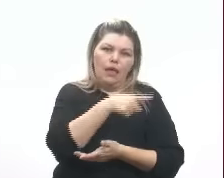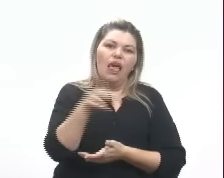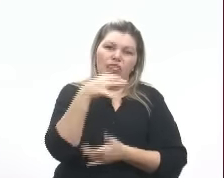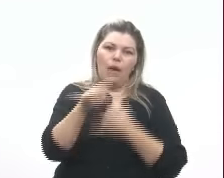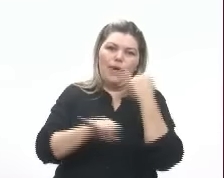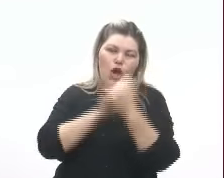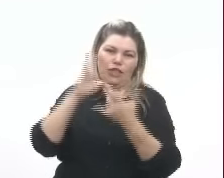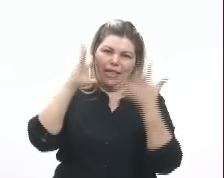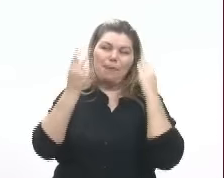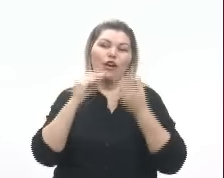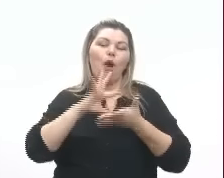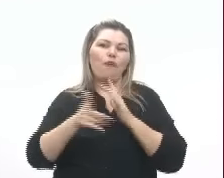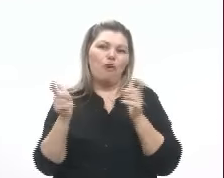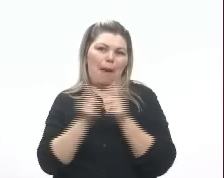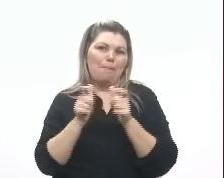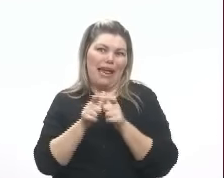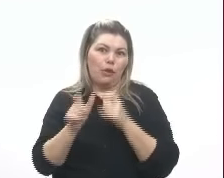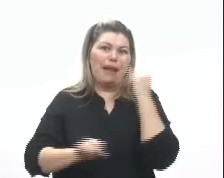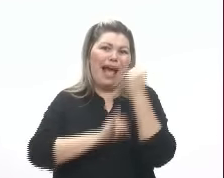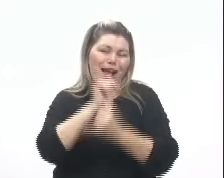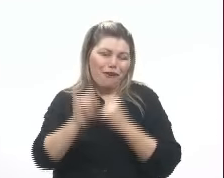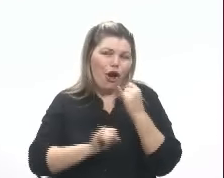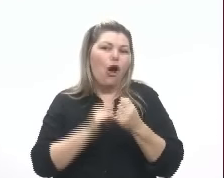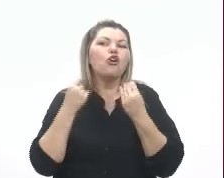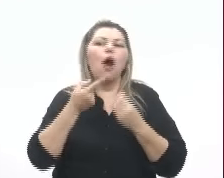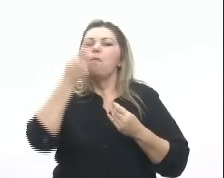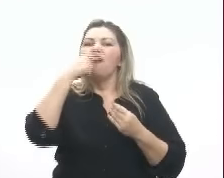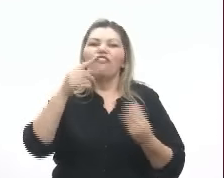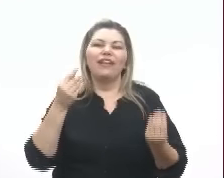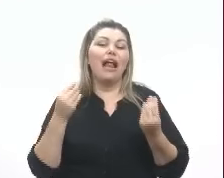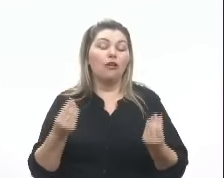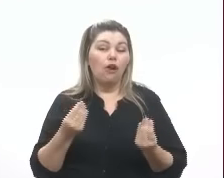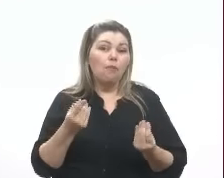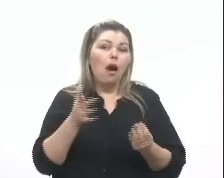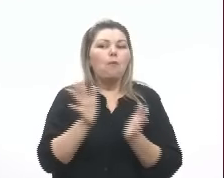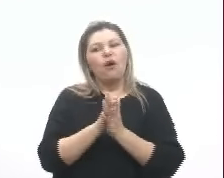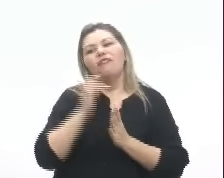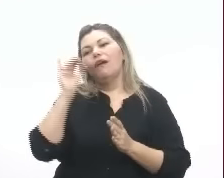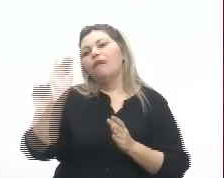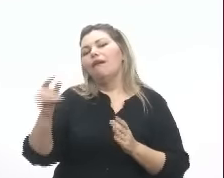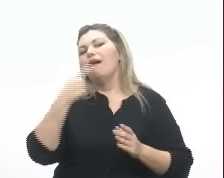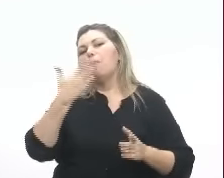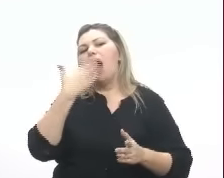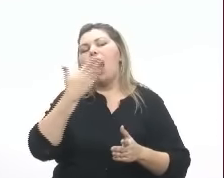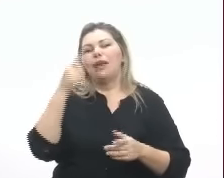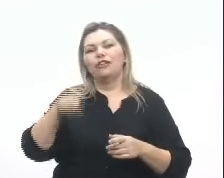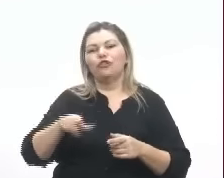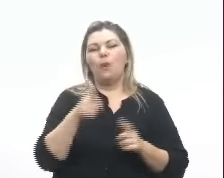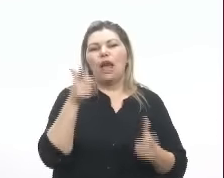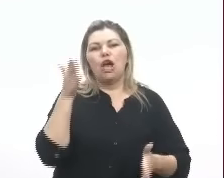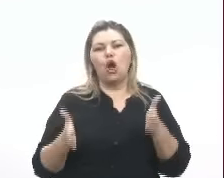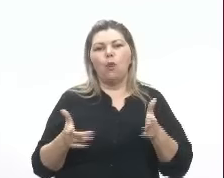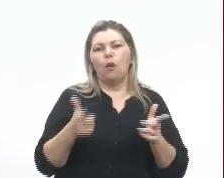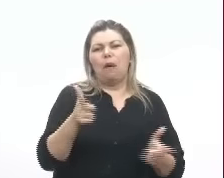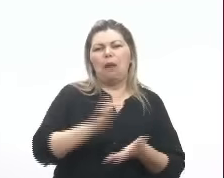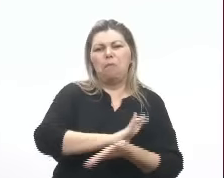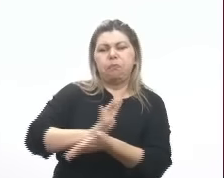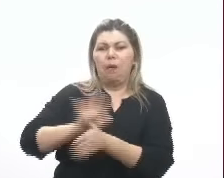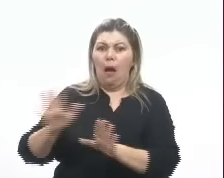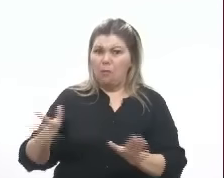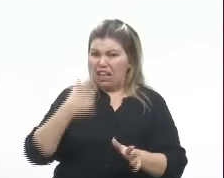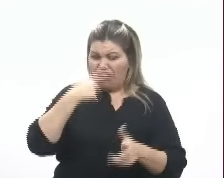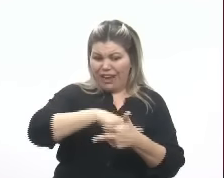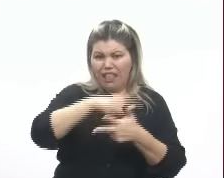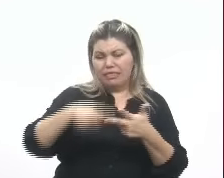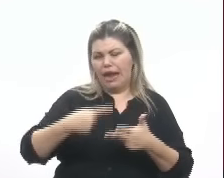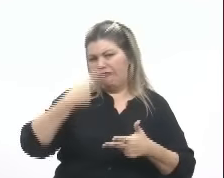este muchacho, para que entienda cómo es el cuento de Terminator. A no ser alguno que le diga, presidente, no hable más de Terminator porque todos los Terminator terminaron